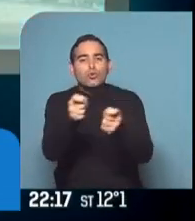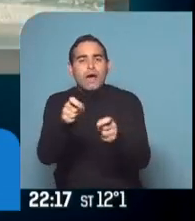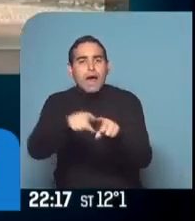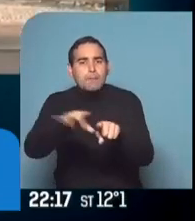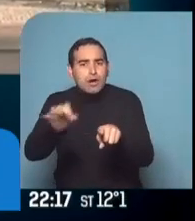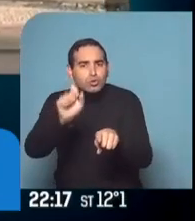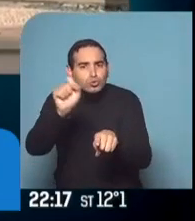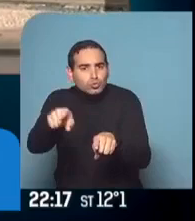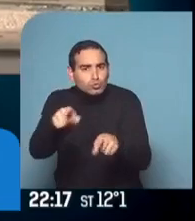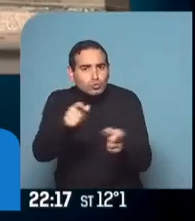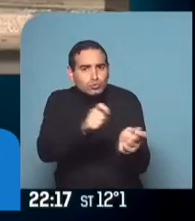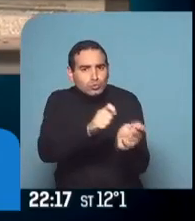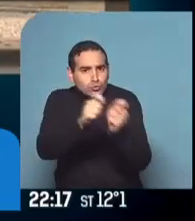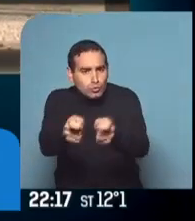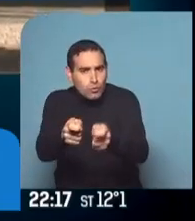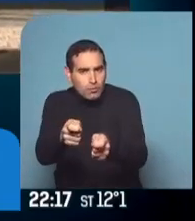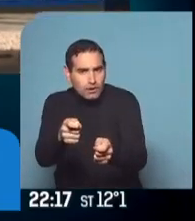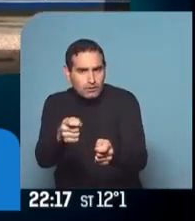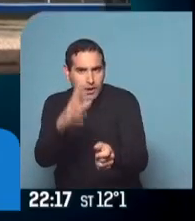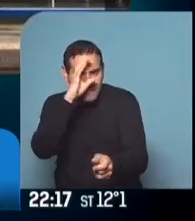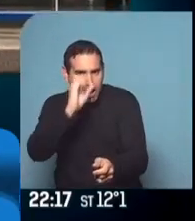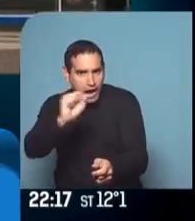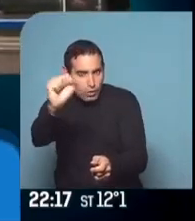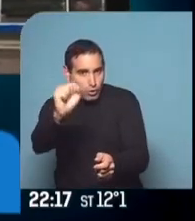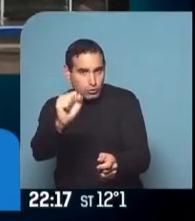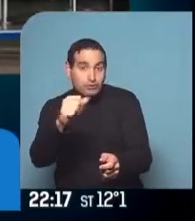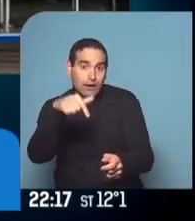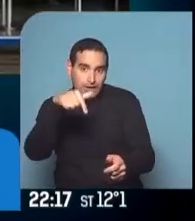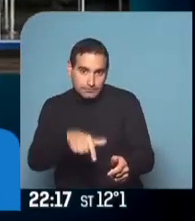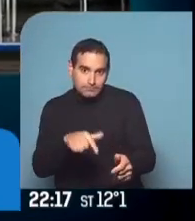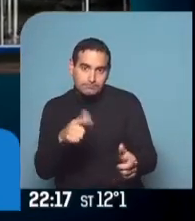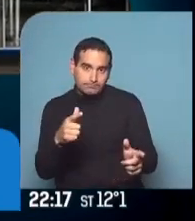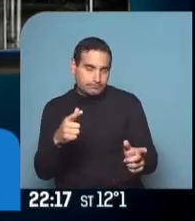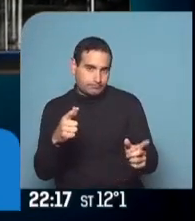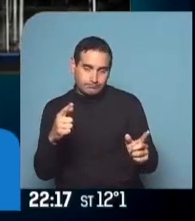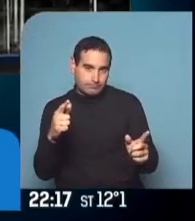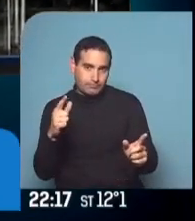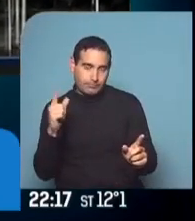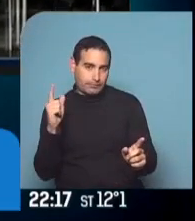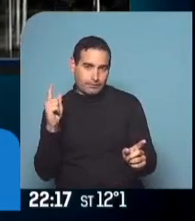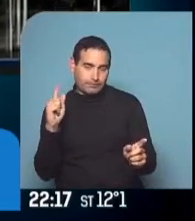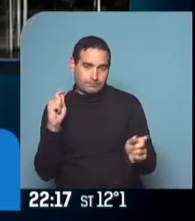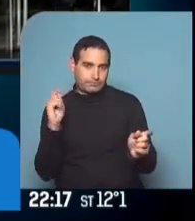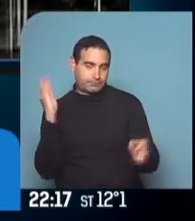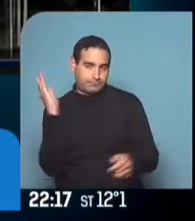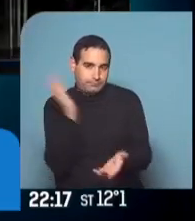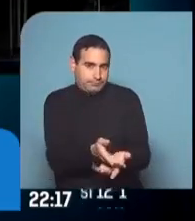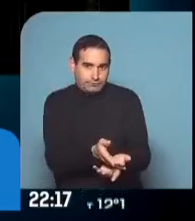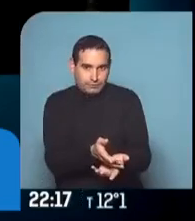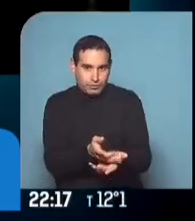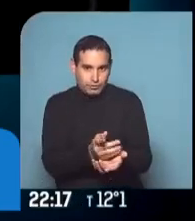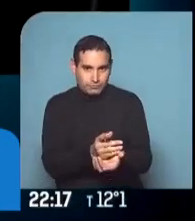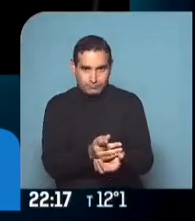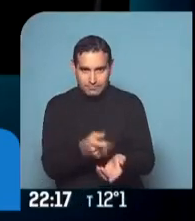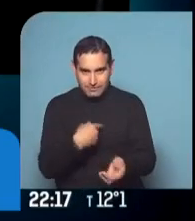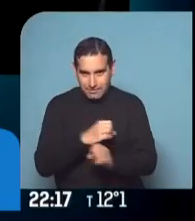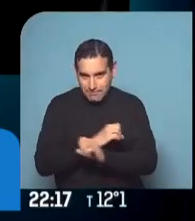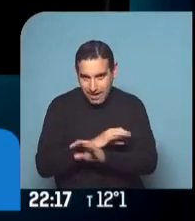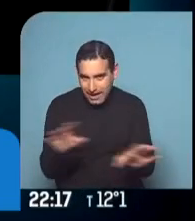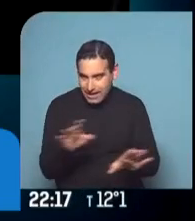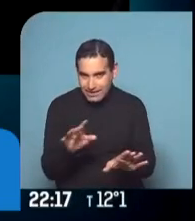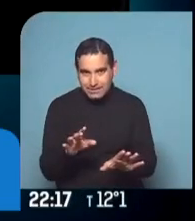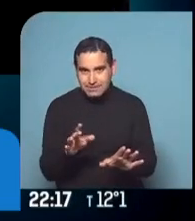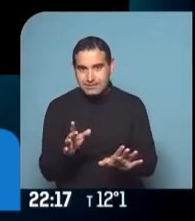hermano como embajador, y creo que se lo voltearon muy rápidamente porque Itamaraty es una estructura